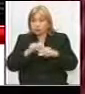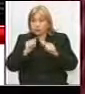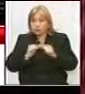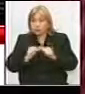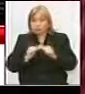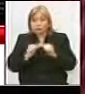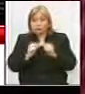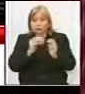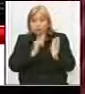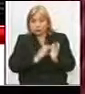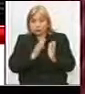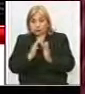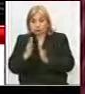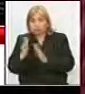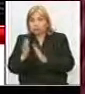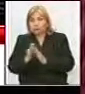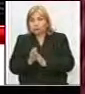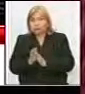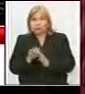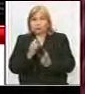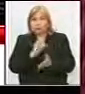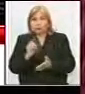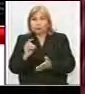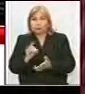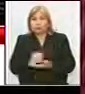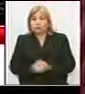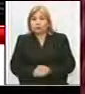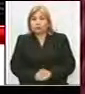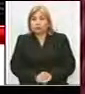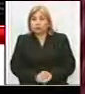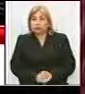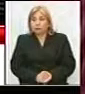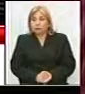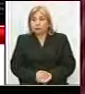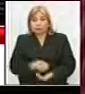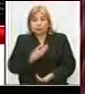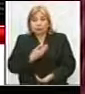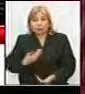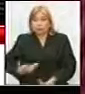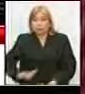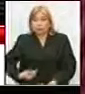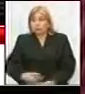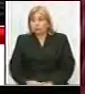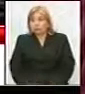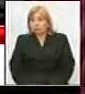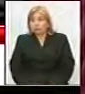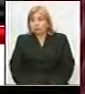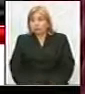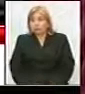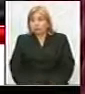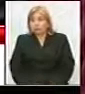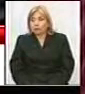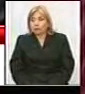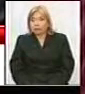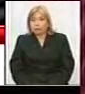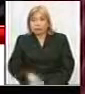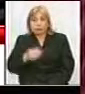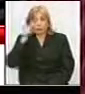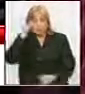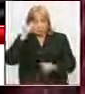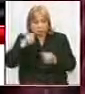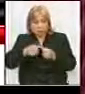un proceso de gestión en el gobierno regional de Callao. Y solamente recordarle